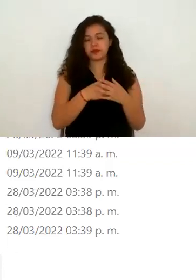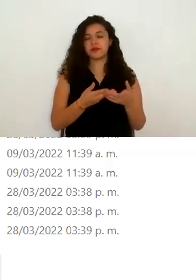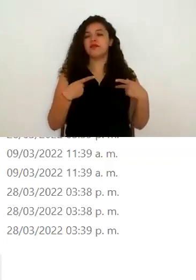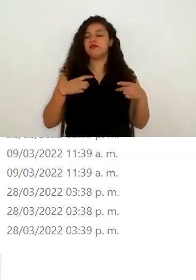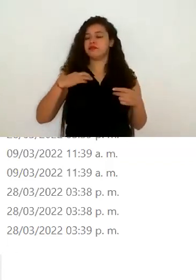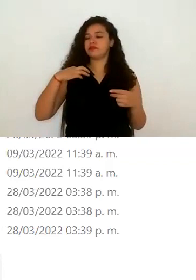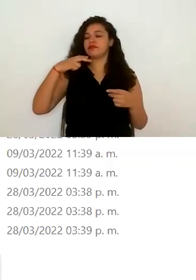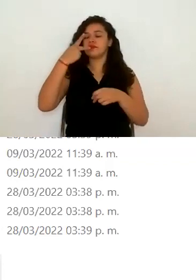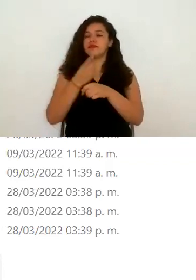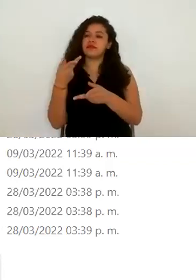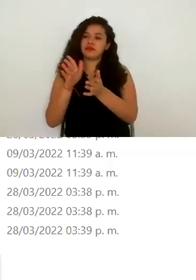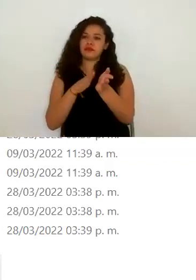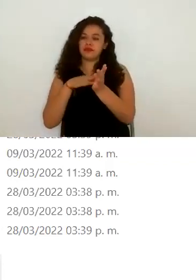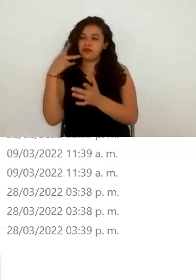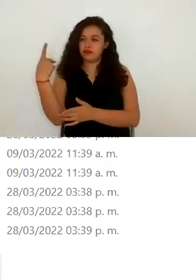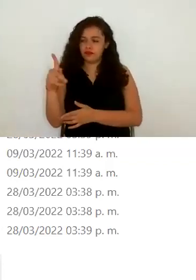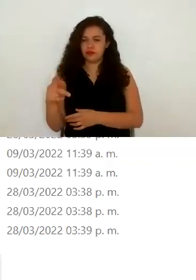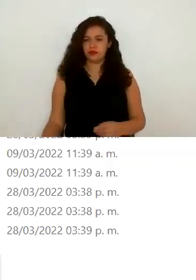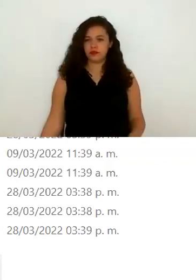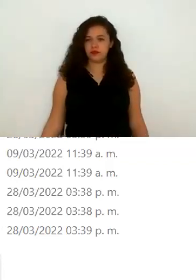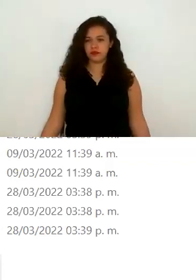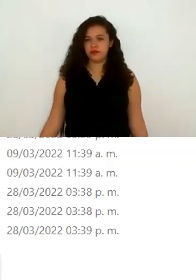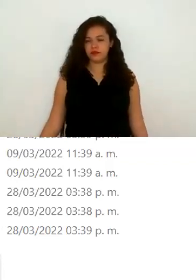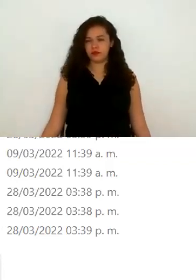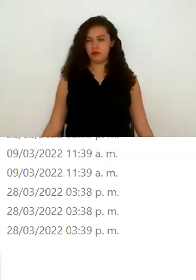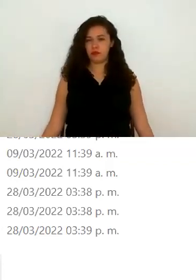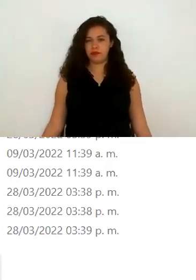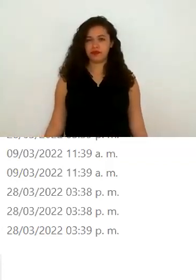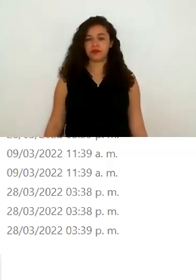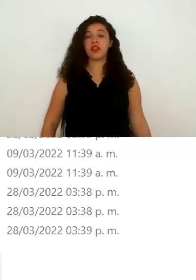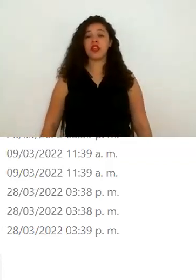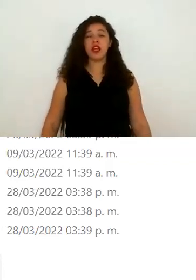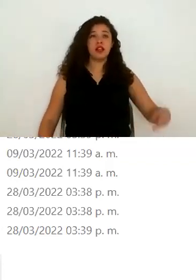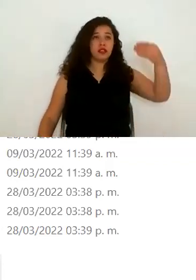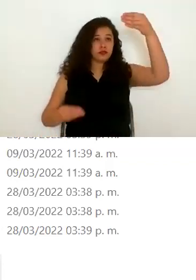voluntarios, y pueden hacer al interior de esta carpeta